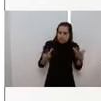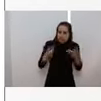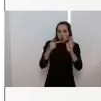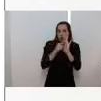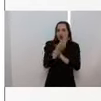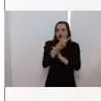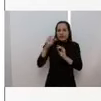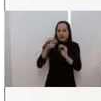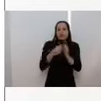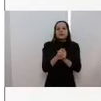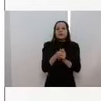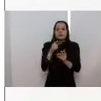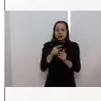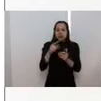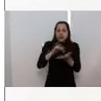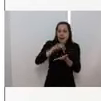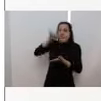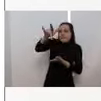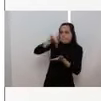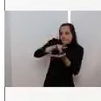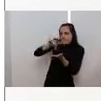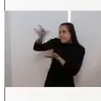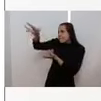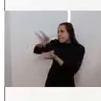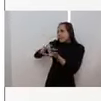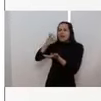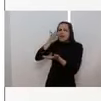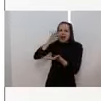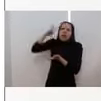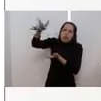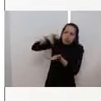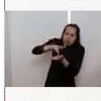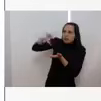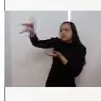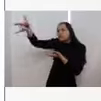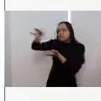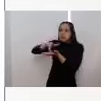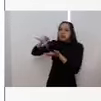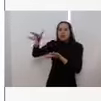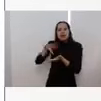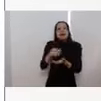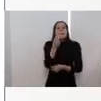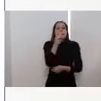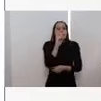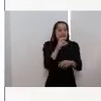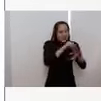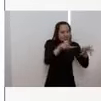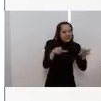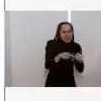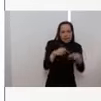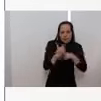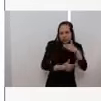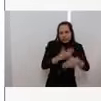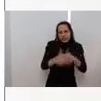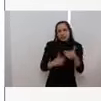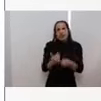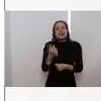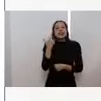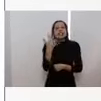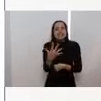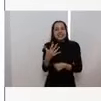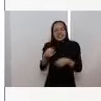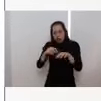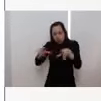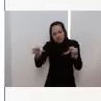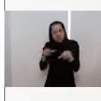y gracias a la capacidad instalada de 91 consultorios de más de 20 salas de procedimientos menores de 5 salas de